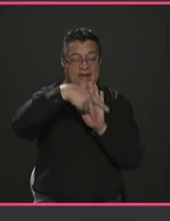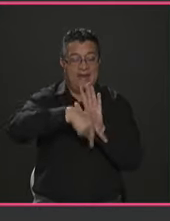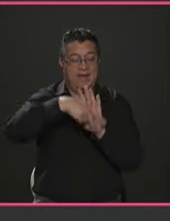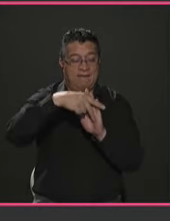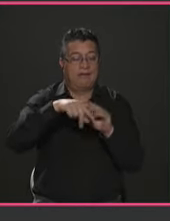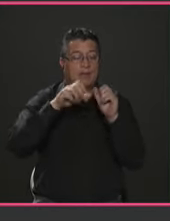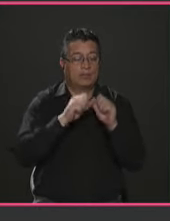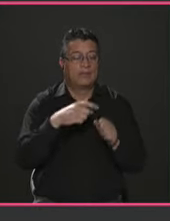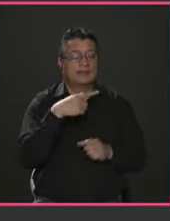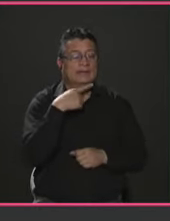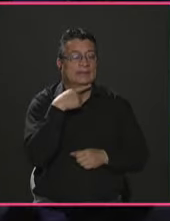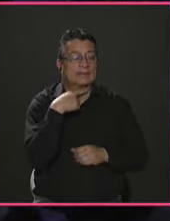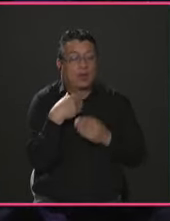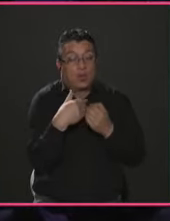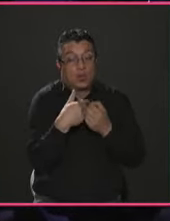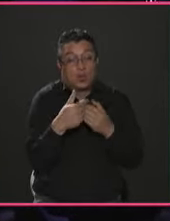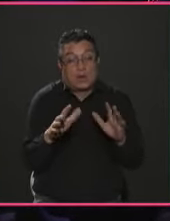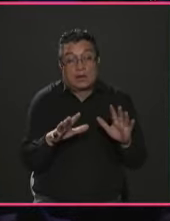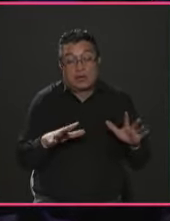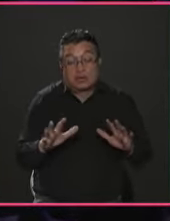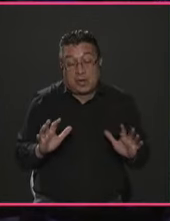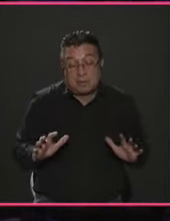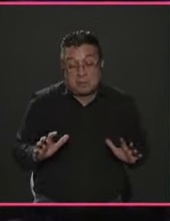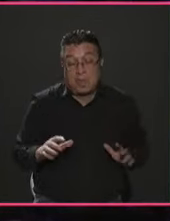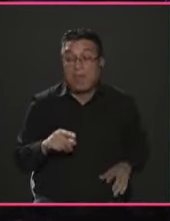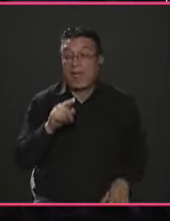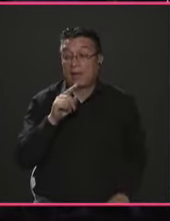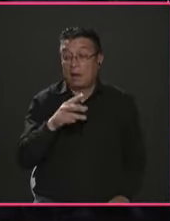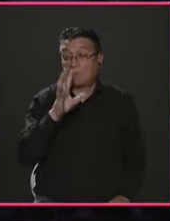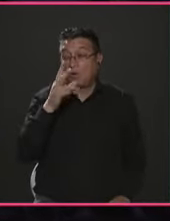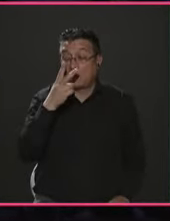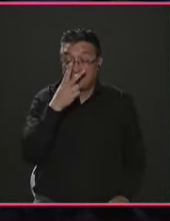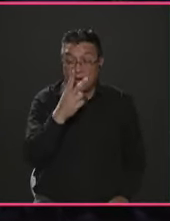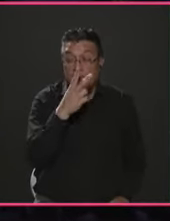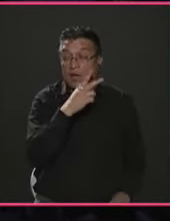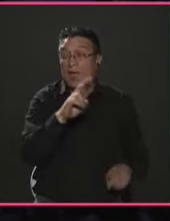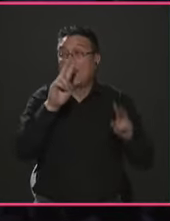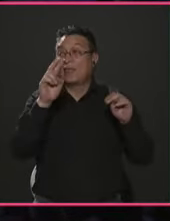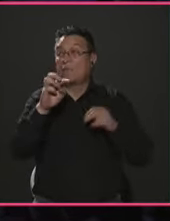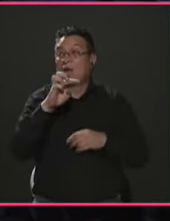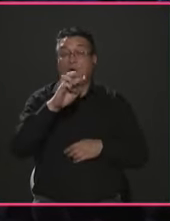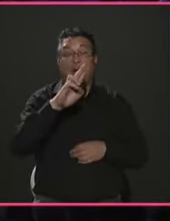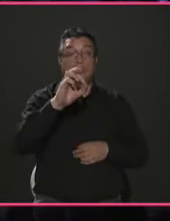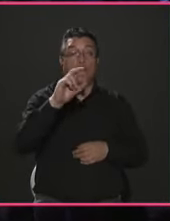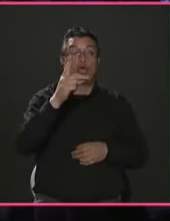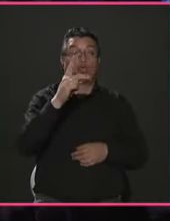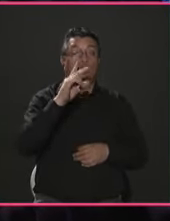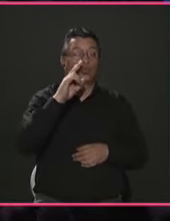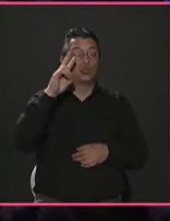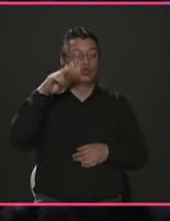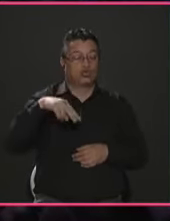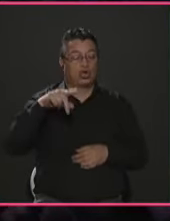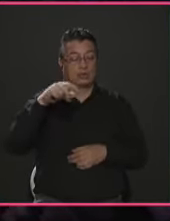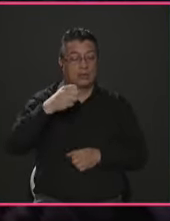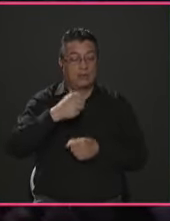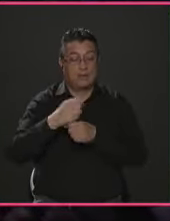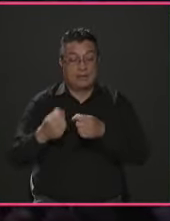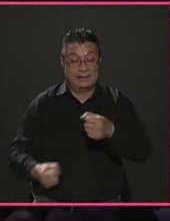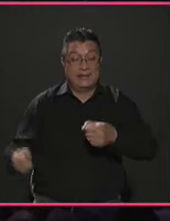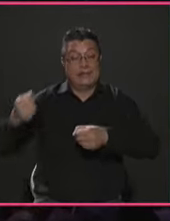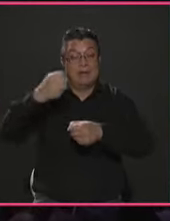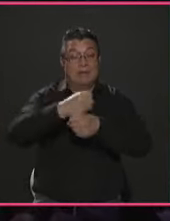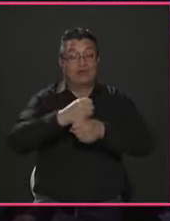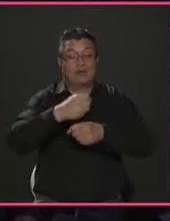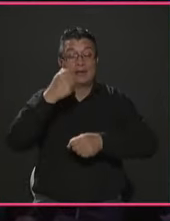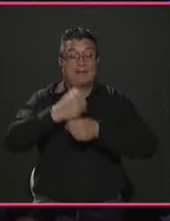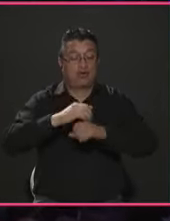además sería deseable en cualquier caso sí Si vemos un tema de productividad por automatización efectivamente por reemplazo consigo reemplazar